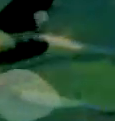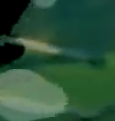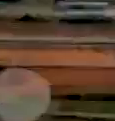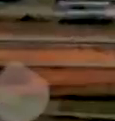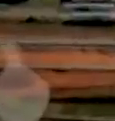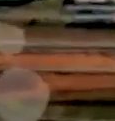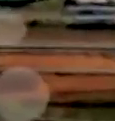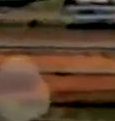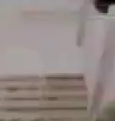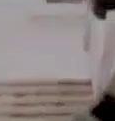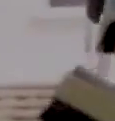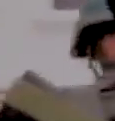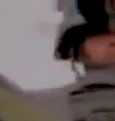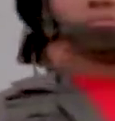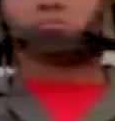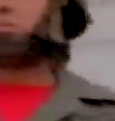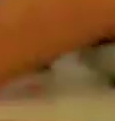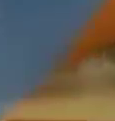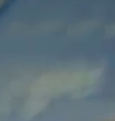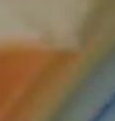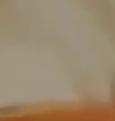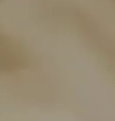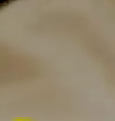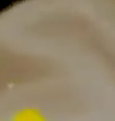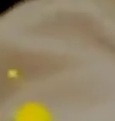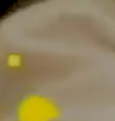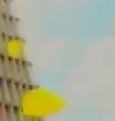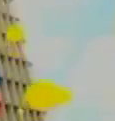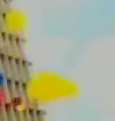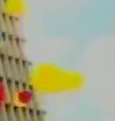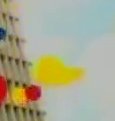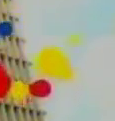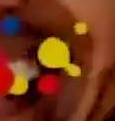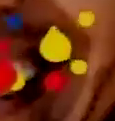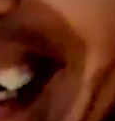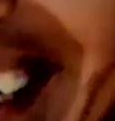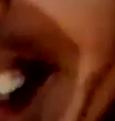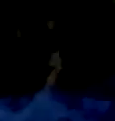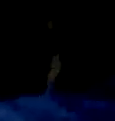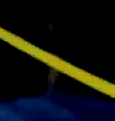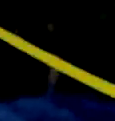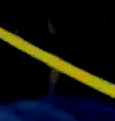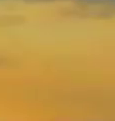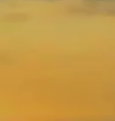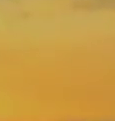Ha culminado esta transmisión conjunta de radio y televisión.